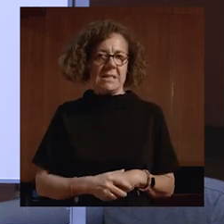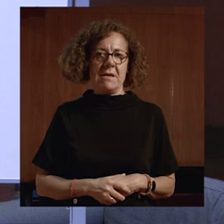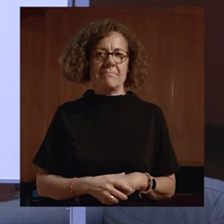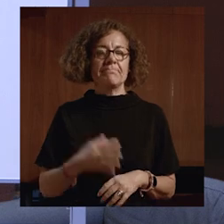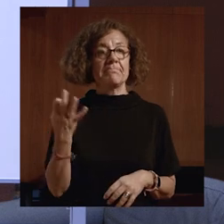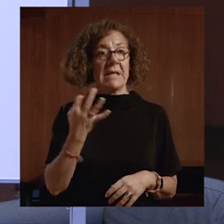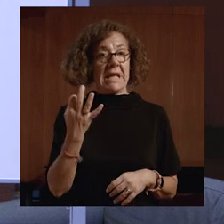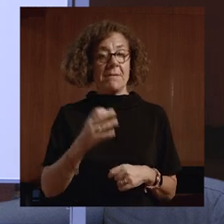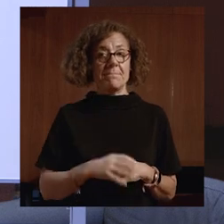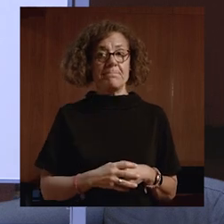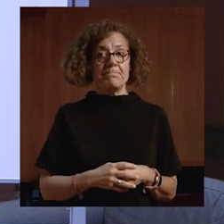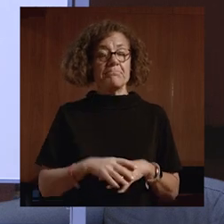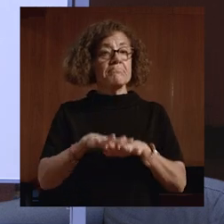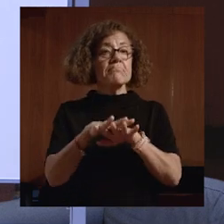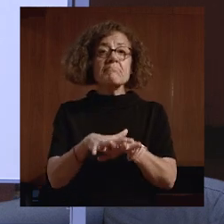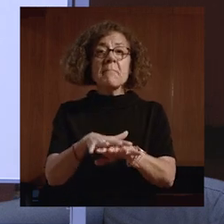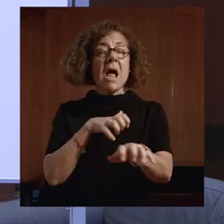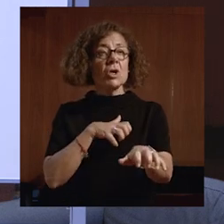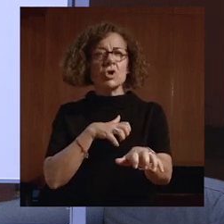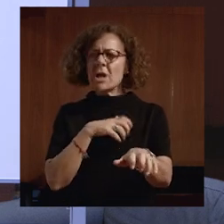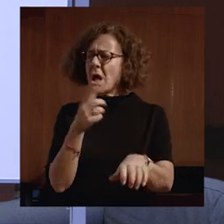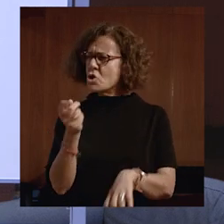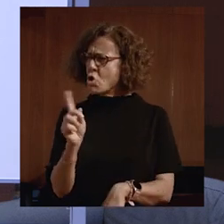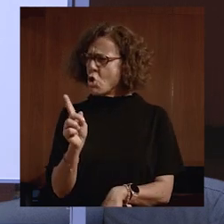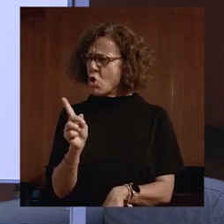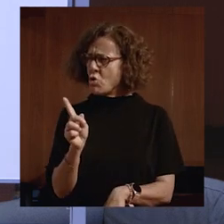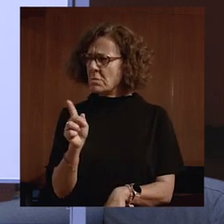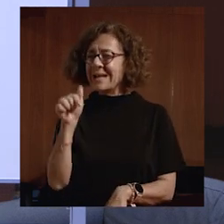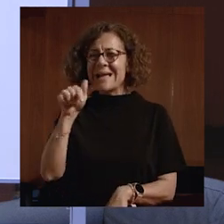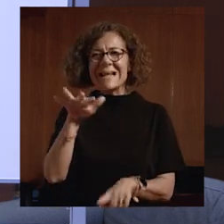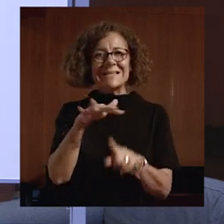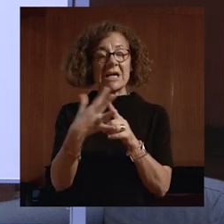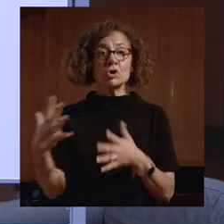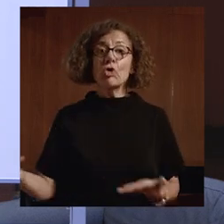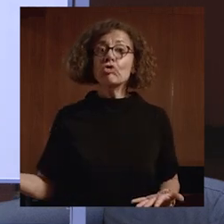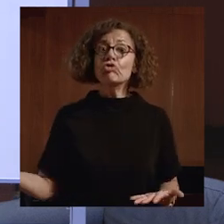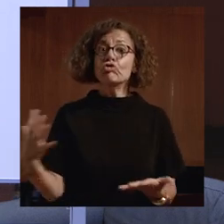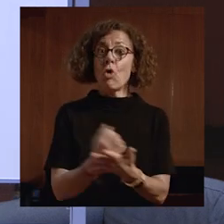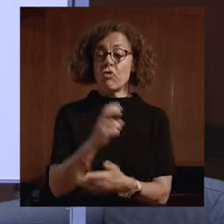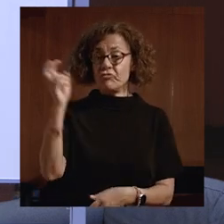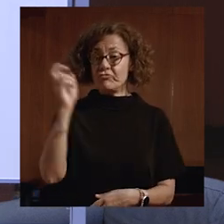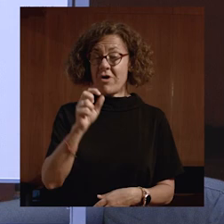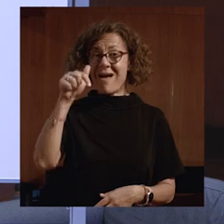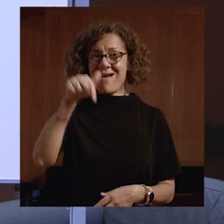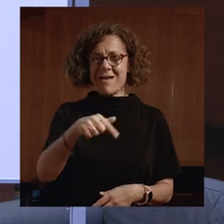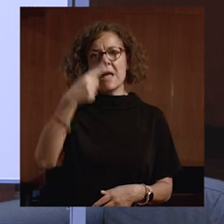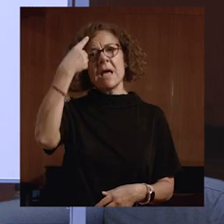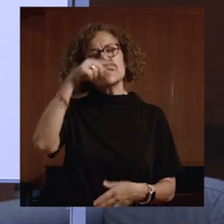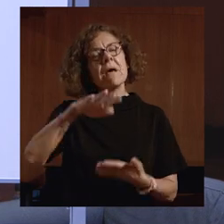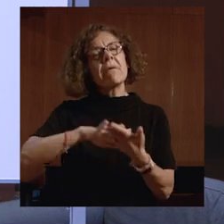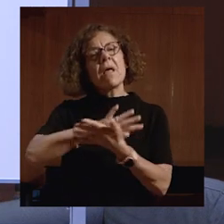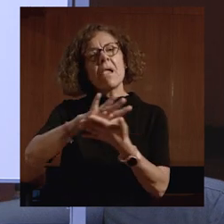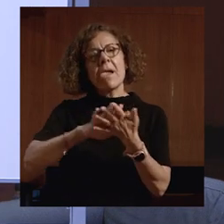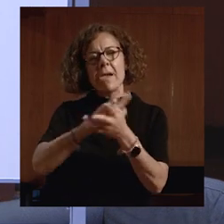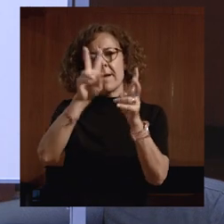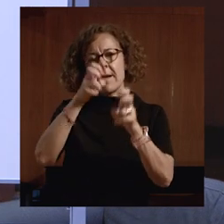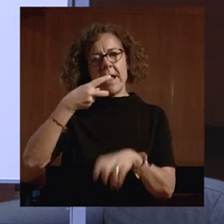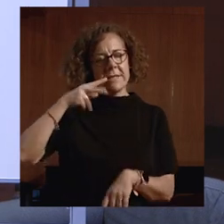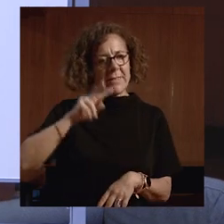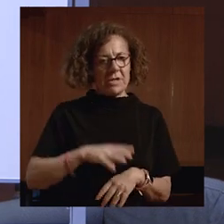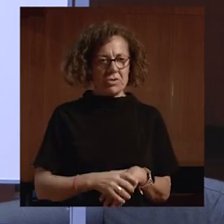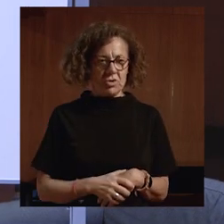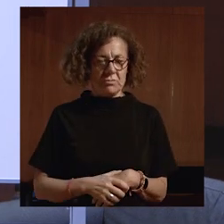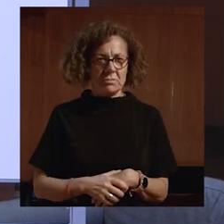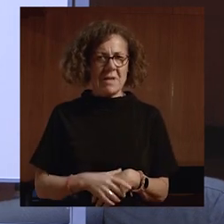es que la mayoría, en este caso todos los que han salido aquí, saben de lo que están hablando. Que debería ser